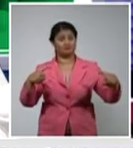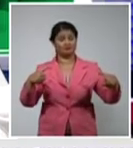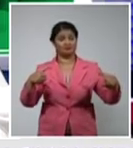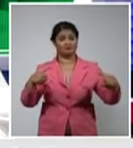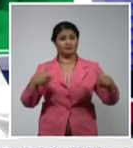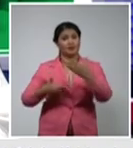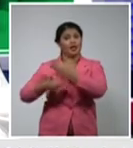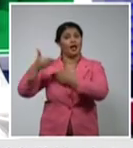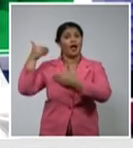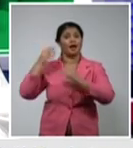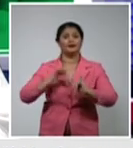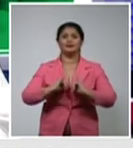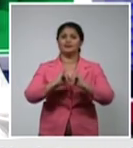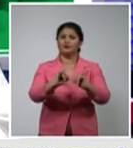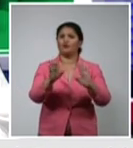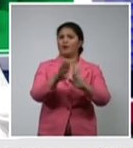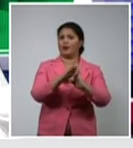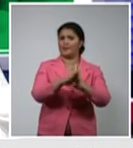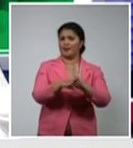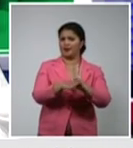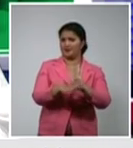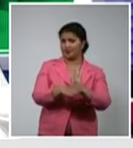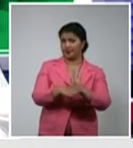nuestra población para